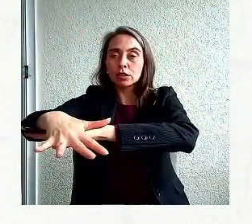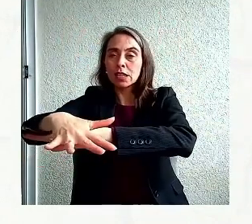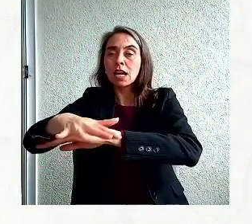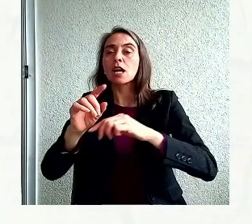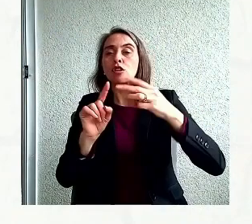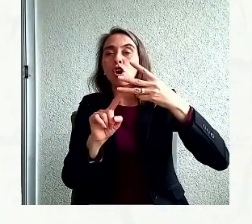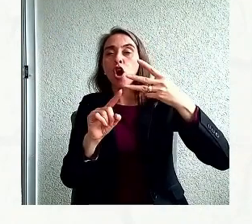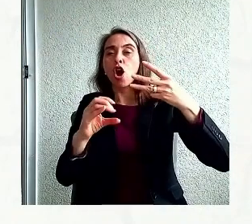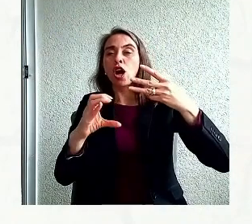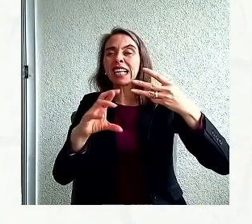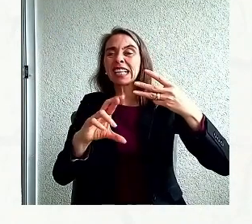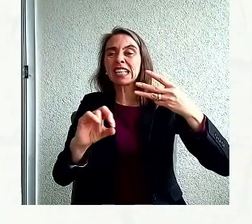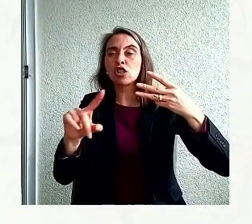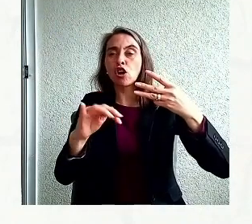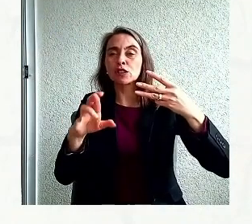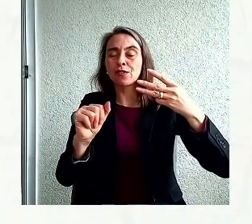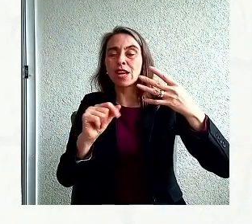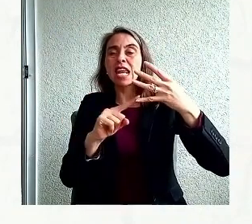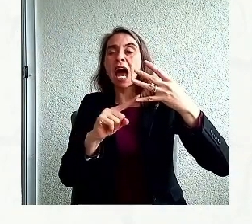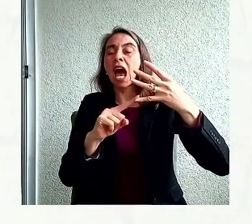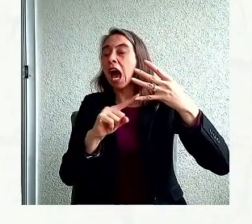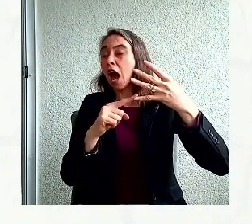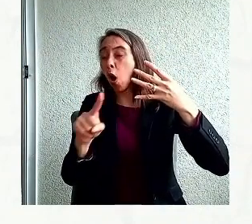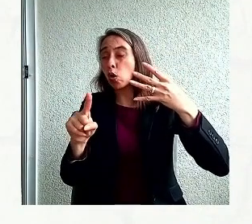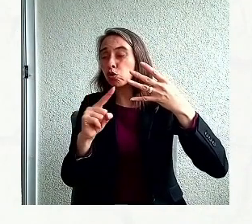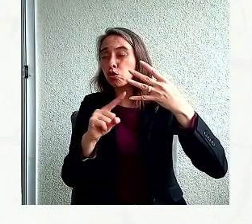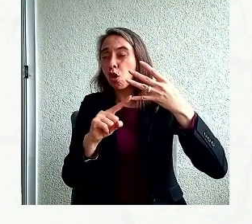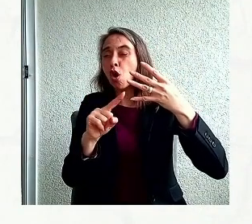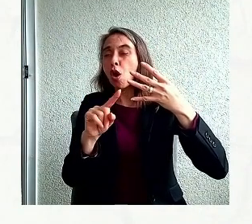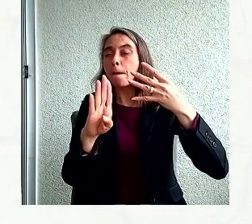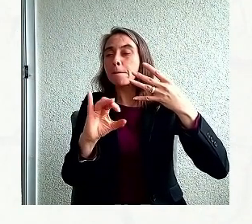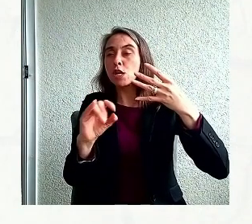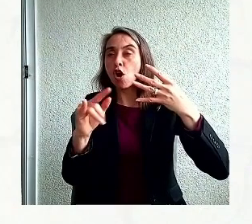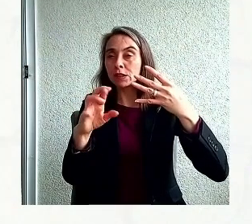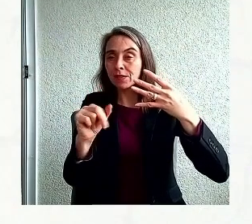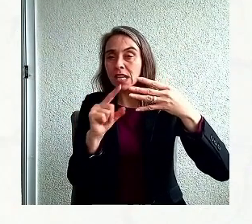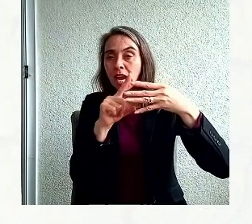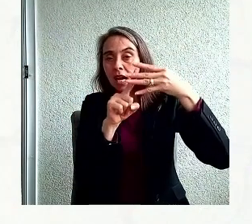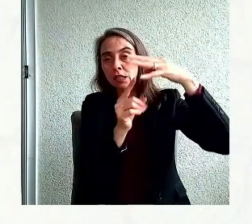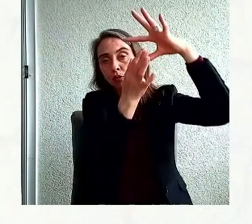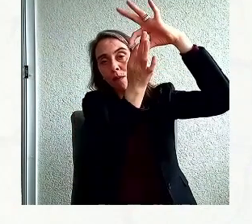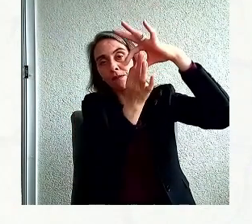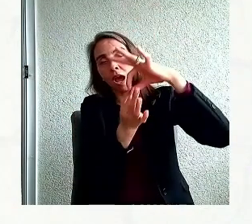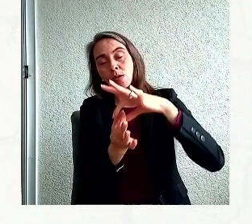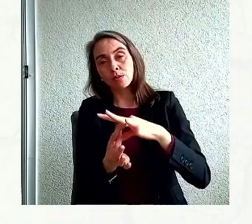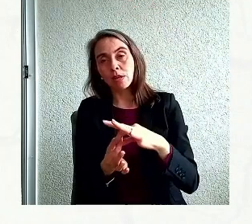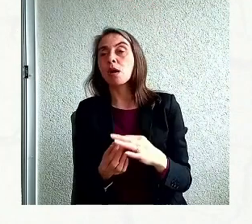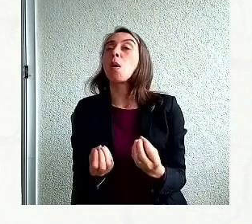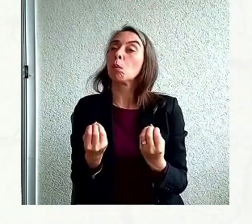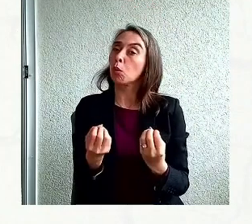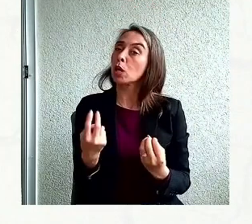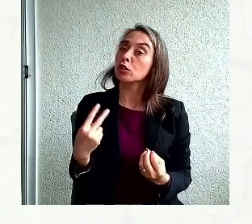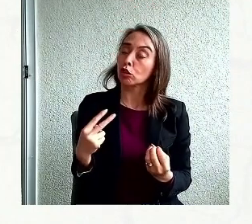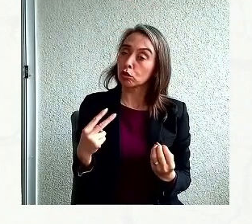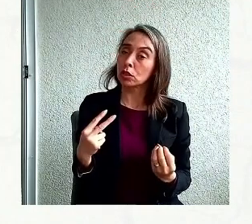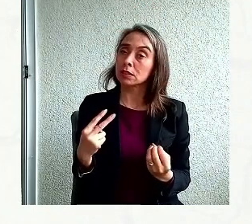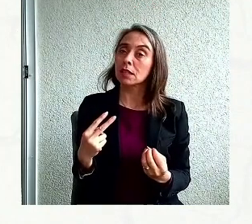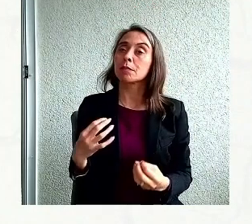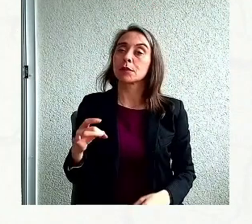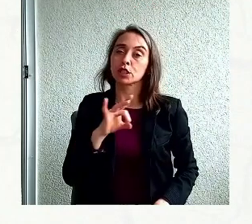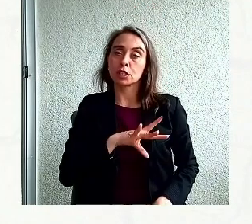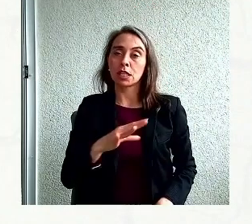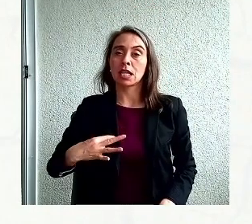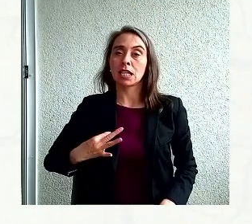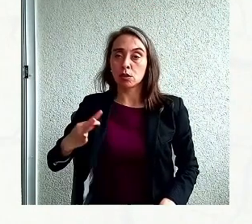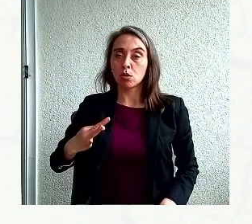noticia, ¿cuál es? Que en general en Chile la ciudadanía está súper preocupada de este tema. Es decir, se hizo, por ejemplo, donde nosotros